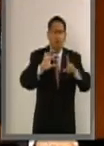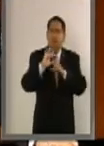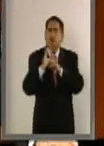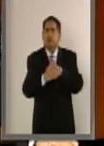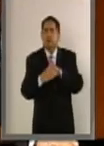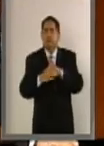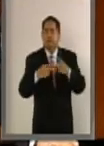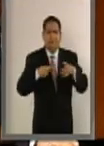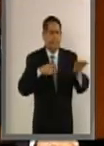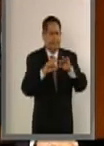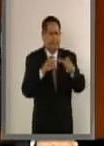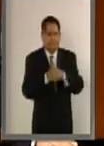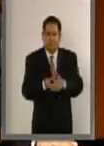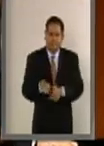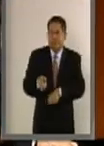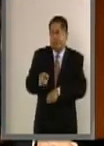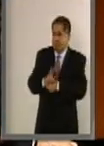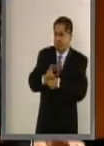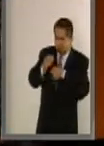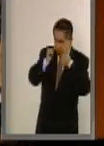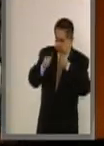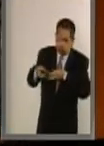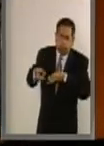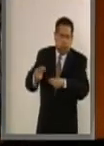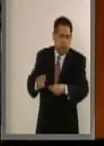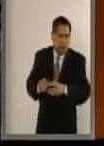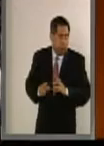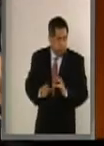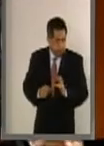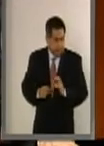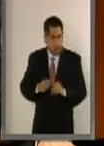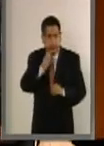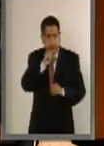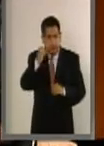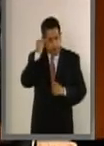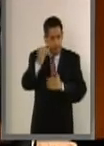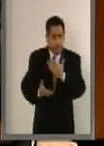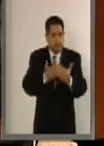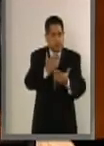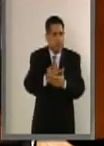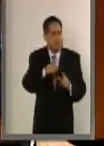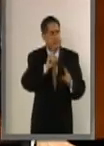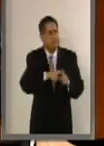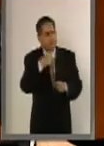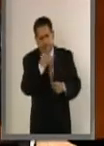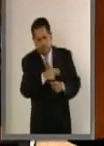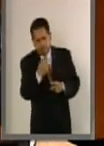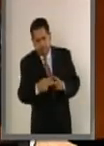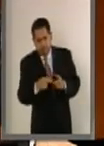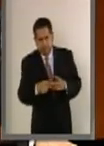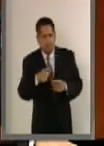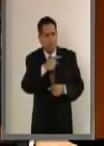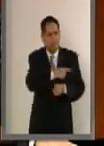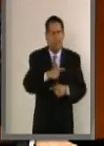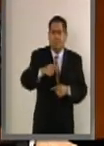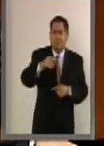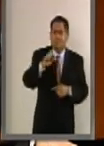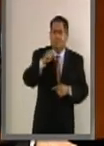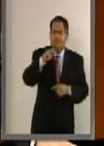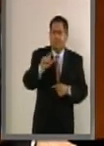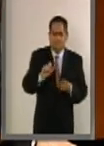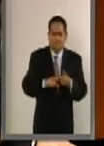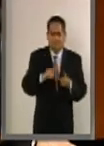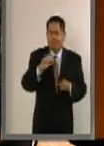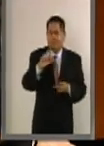esa Contraloría Ciudadana, para lo cual también proponemos nombres. Proponemos a Enrique Krause, a Carlos